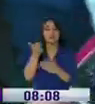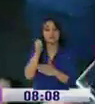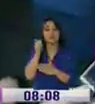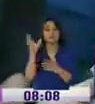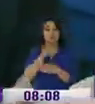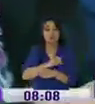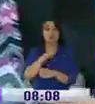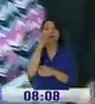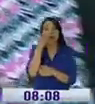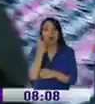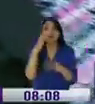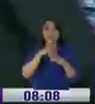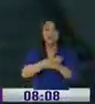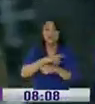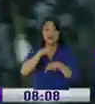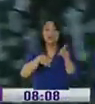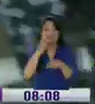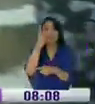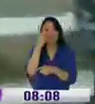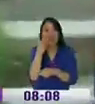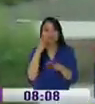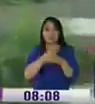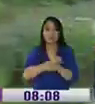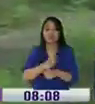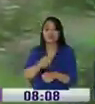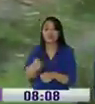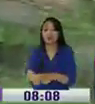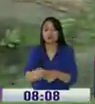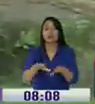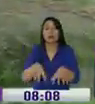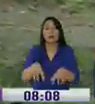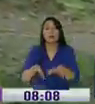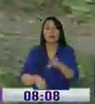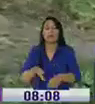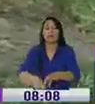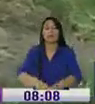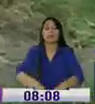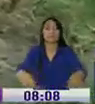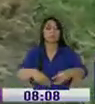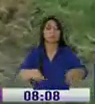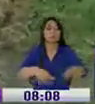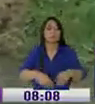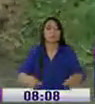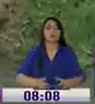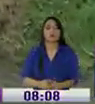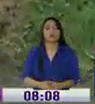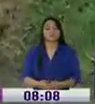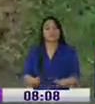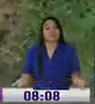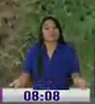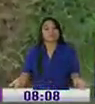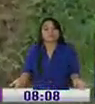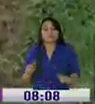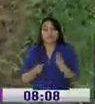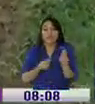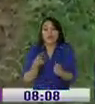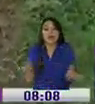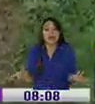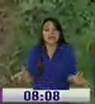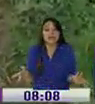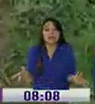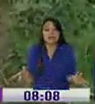veces no sabe ni qué les pasará. La basura que queda ahí, los perros entonces empiezan a regar todito, bajar acá abajo. Entonces estamos